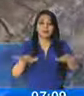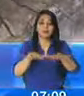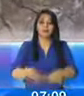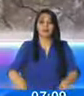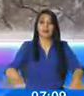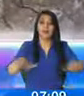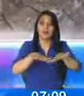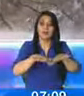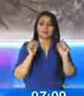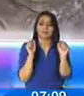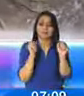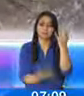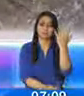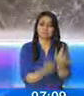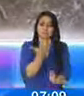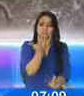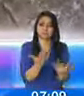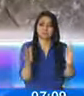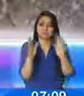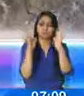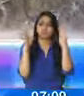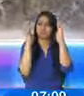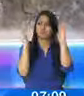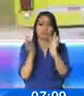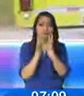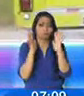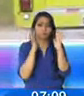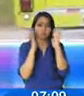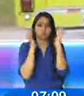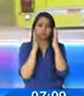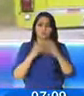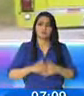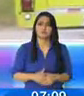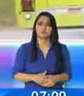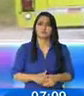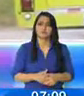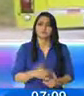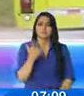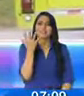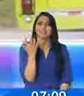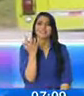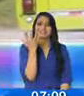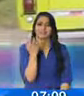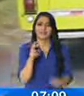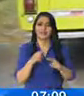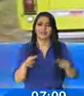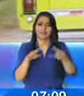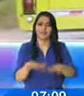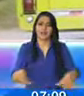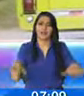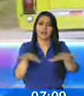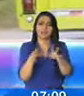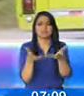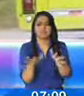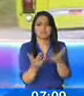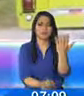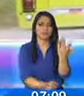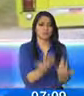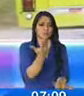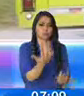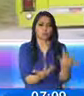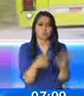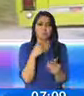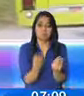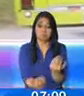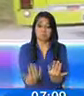que es pajonal y arbustos vegetación mediana puede calcular unas 15 hectáreas más o menos que se ha se ha quemado de pajonal